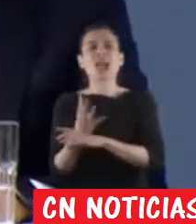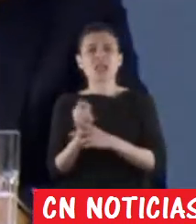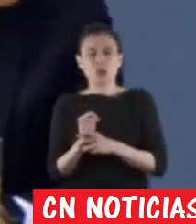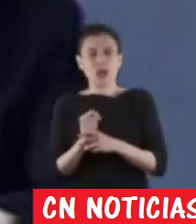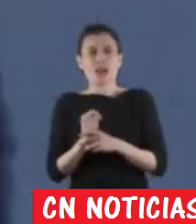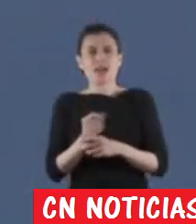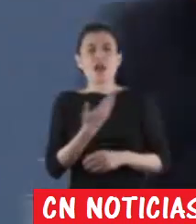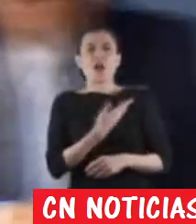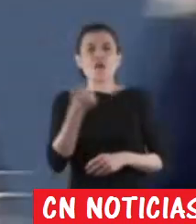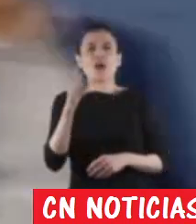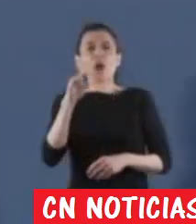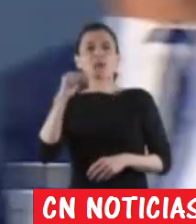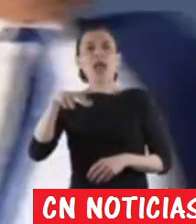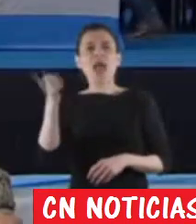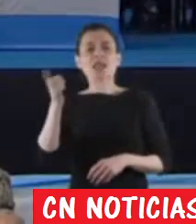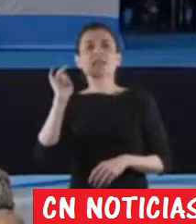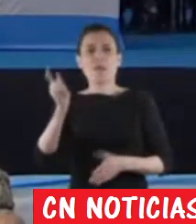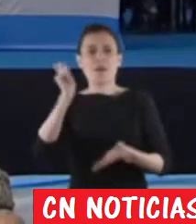Juan José Fabiani.